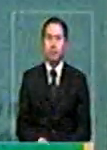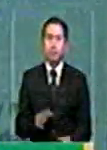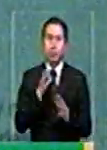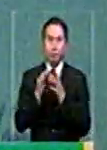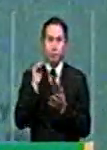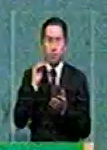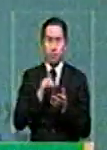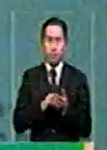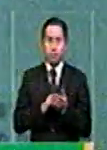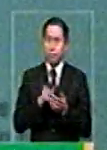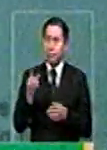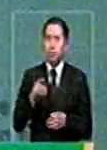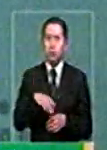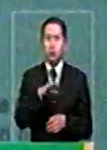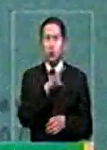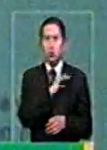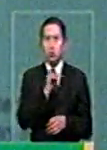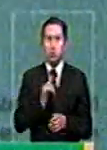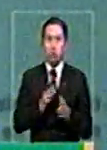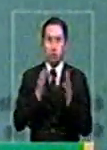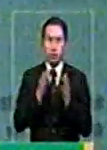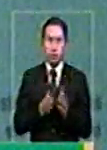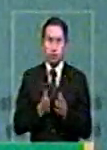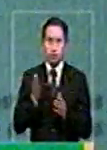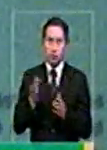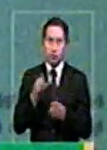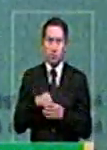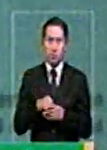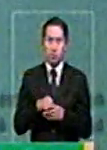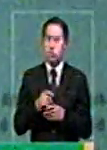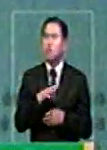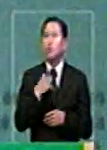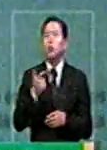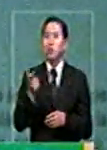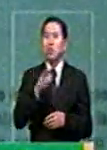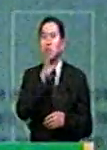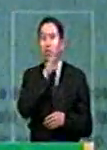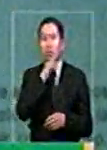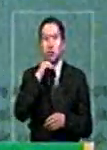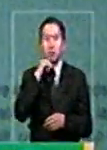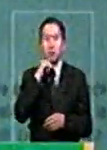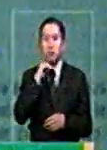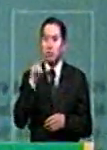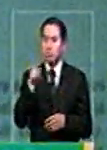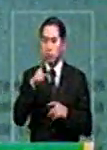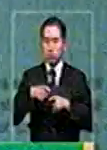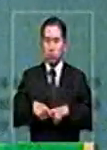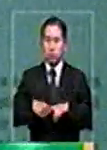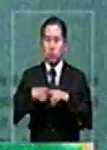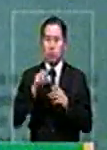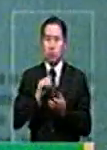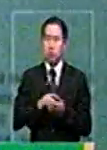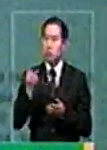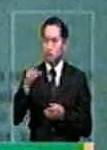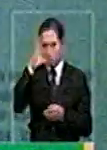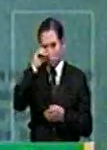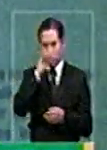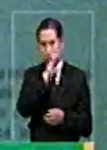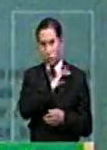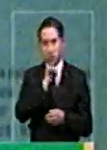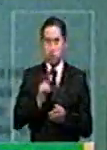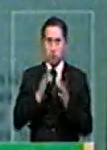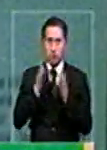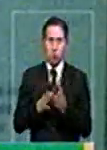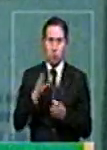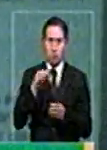Declaración del señor candidato Carlos de Mesa sobre suspensión de Fabián Ciñani de